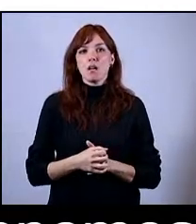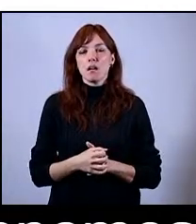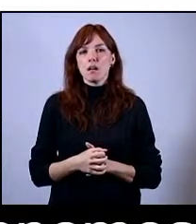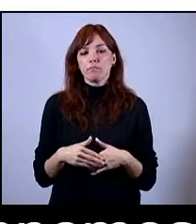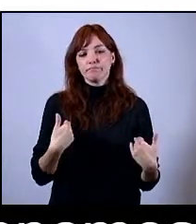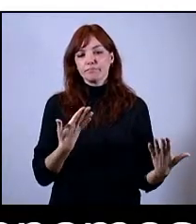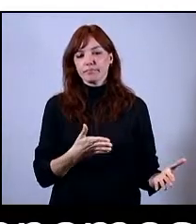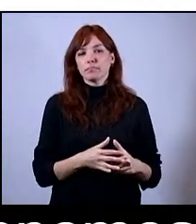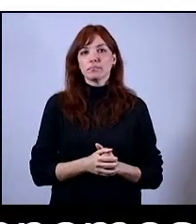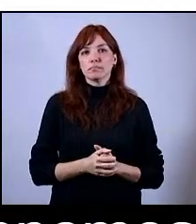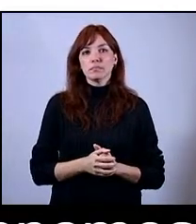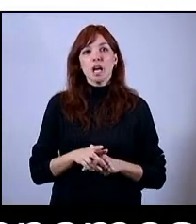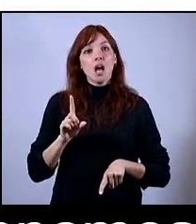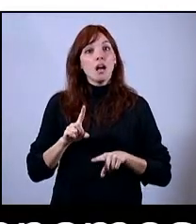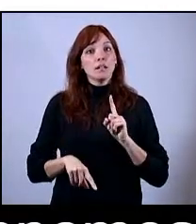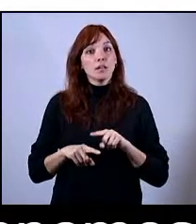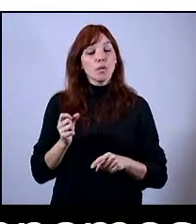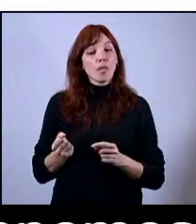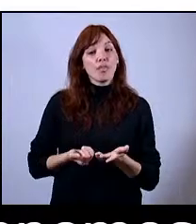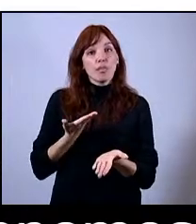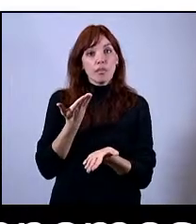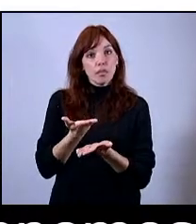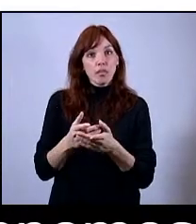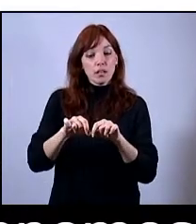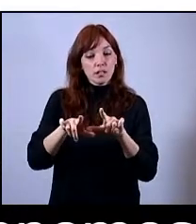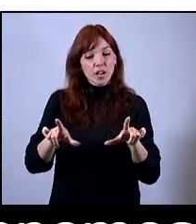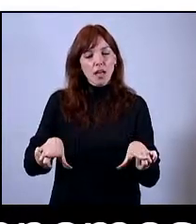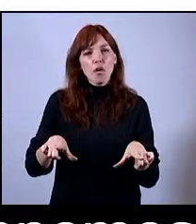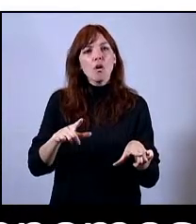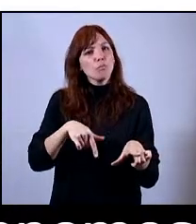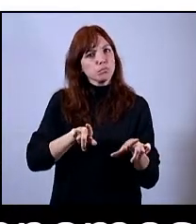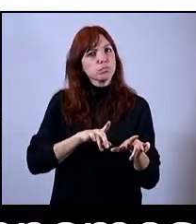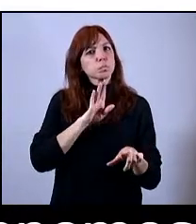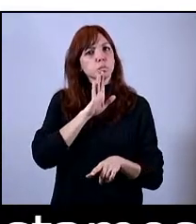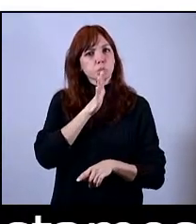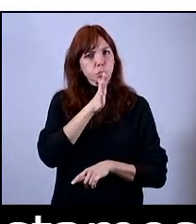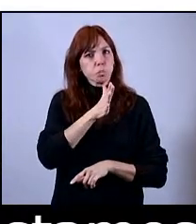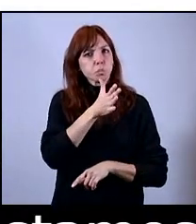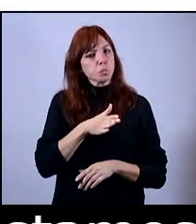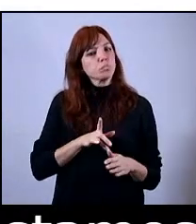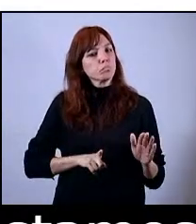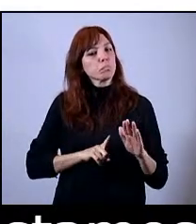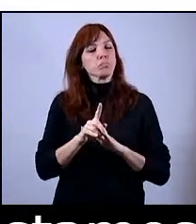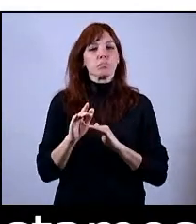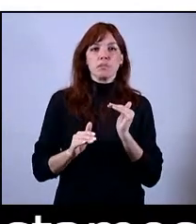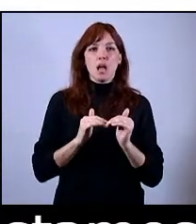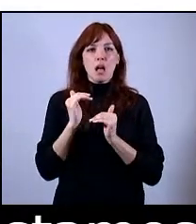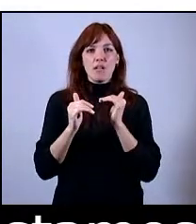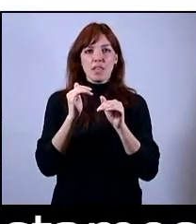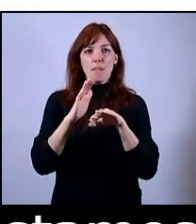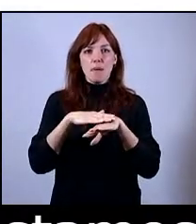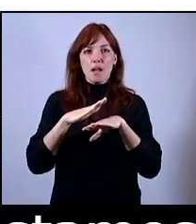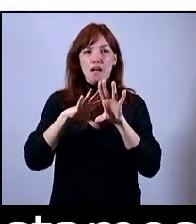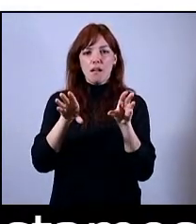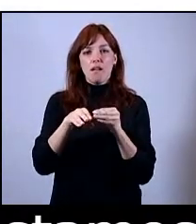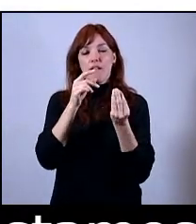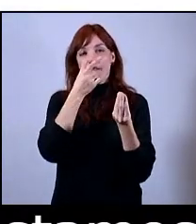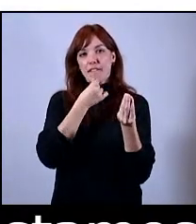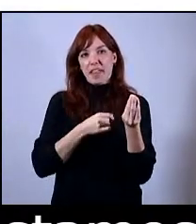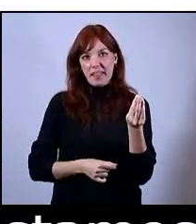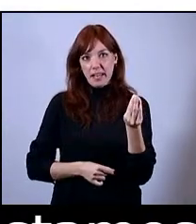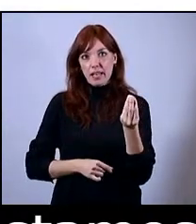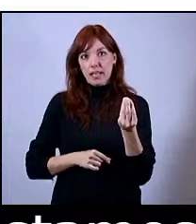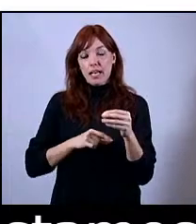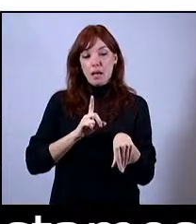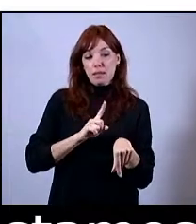algunas certificaciones que estamos muy avanzadas en ese proceso de simplificación de los plazos y de